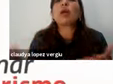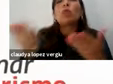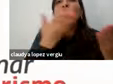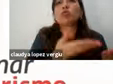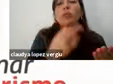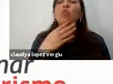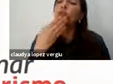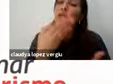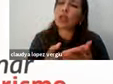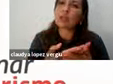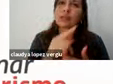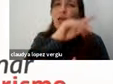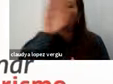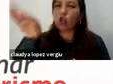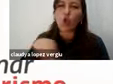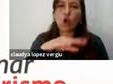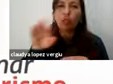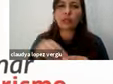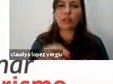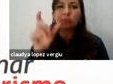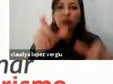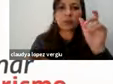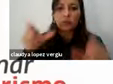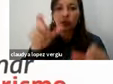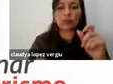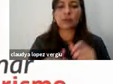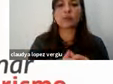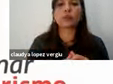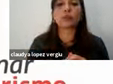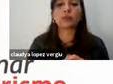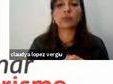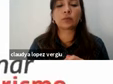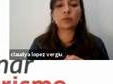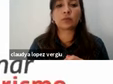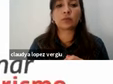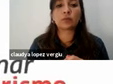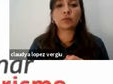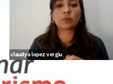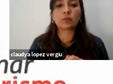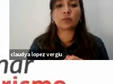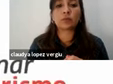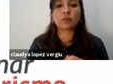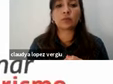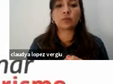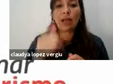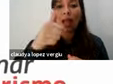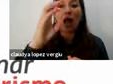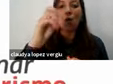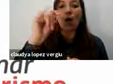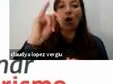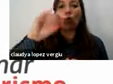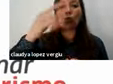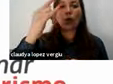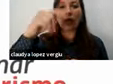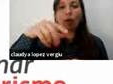gracias a ustedes, gracias a todas las instituciones que nos brindaron a nosotros como parte Aguajún, porque es algo muy importante